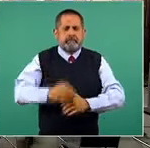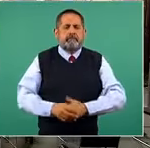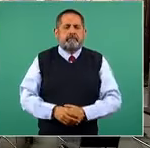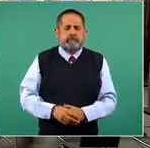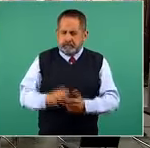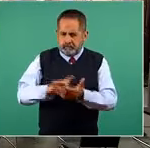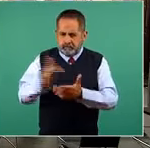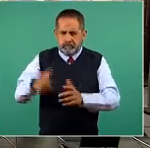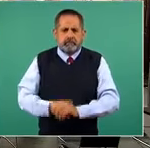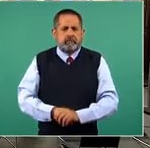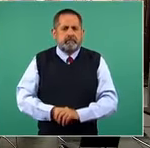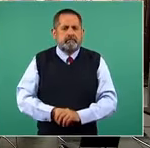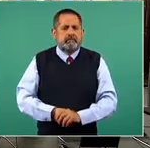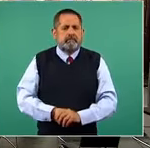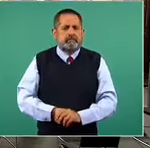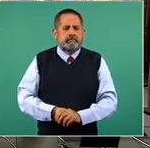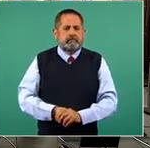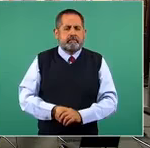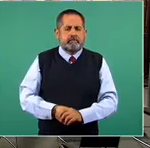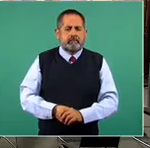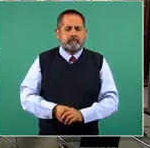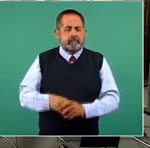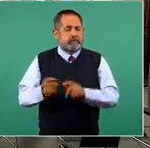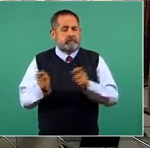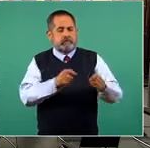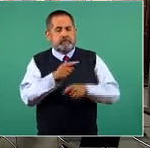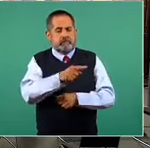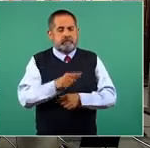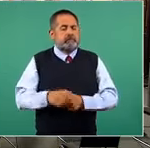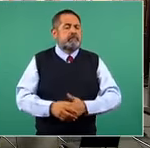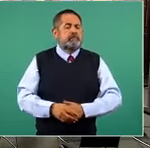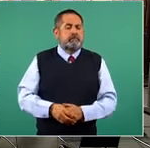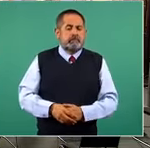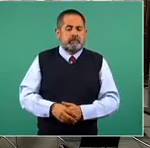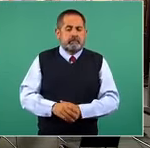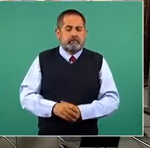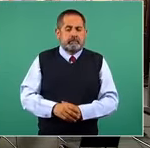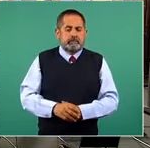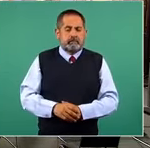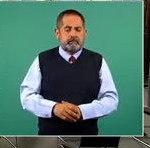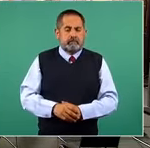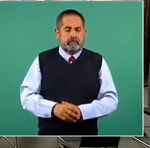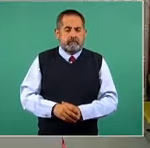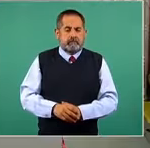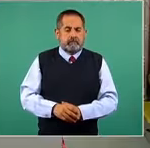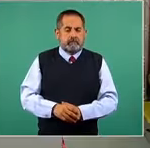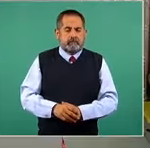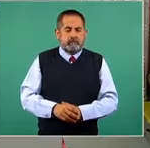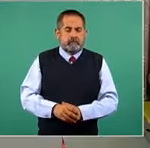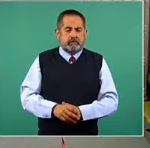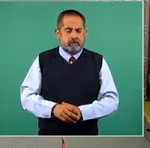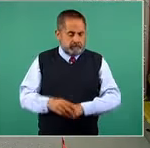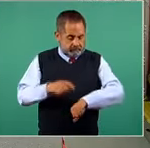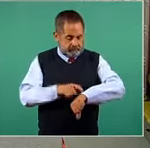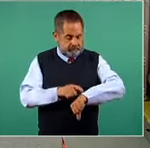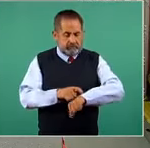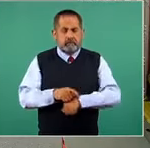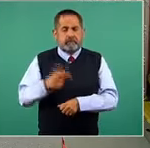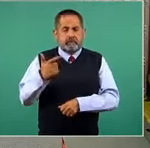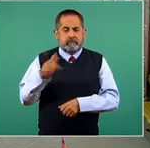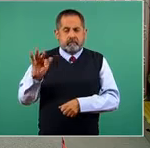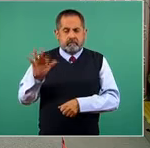Muchas gracias. Perfecto. Blanca quiere complementar y luego ya le damos, son las